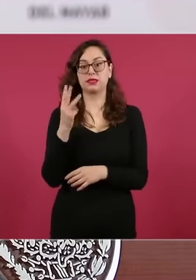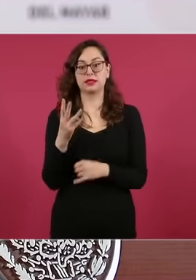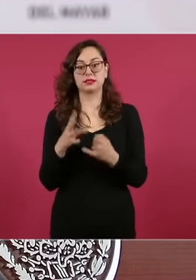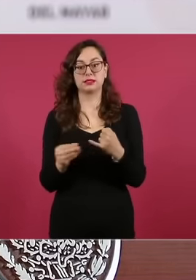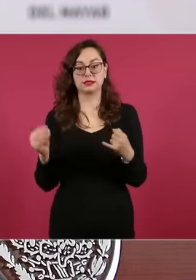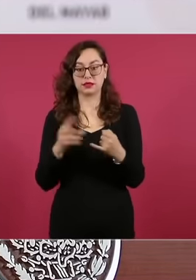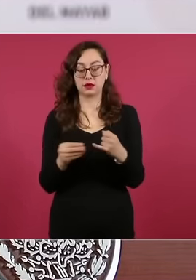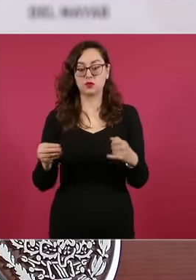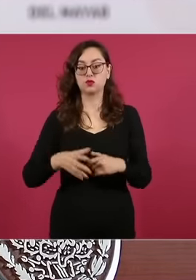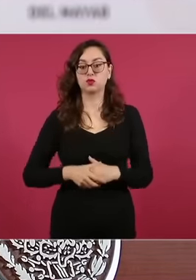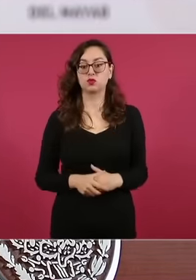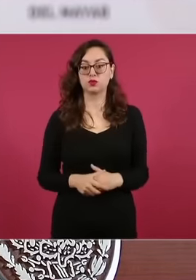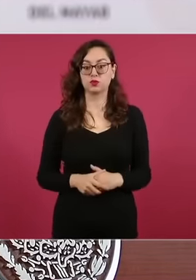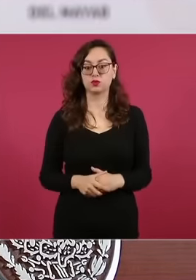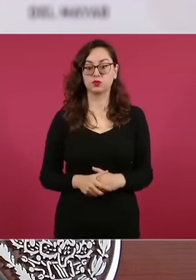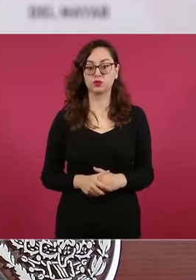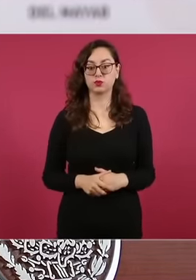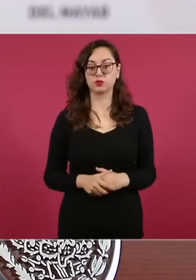31,752,802 pesos con 3 centavos.